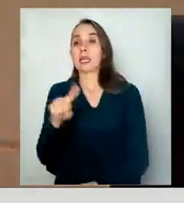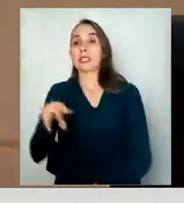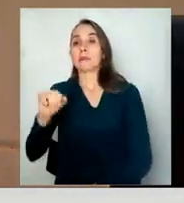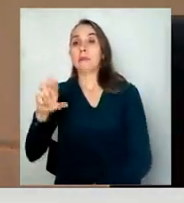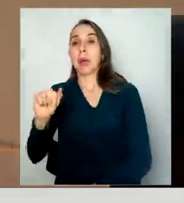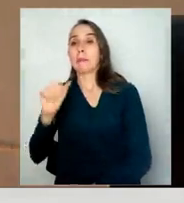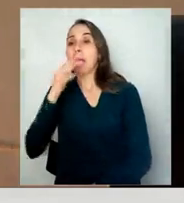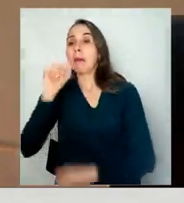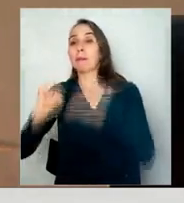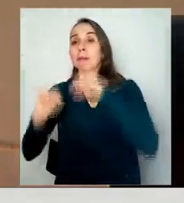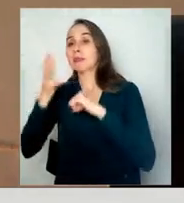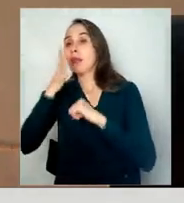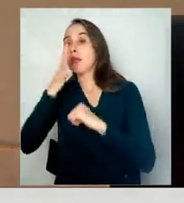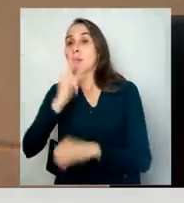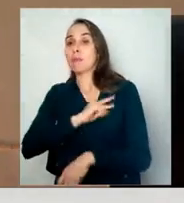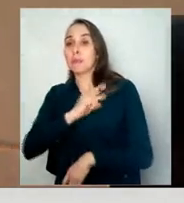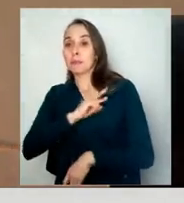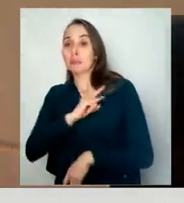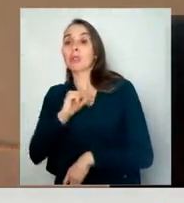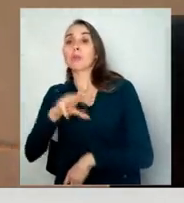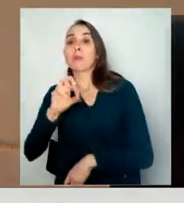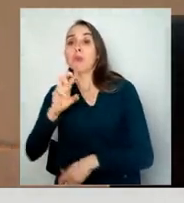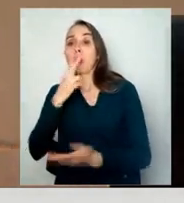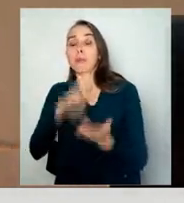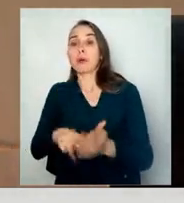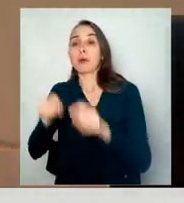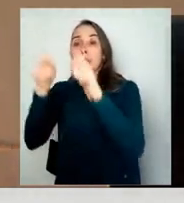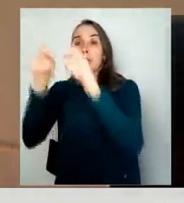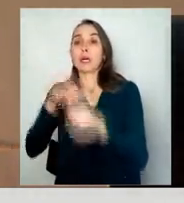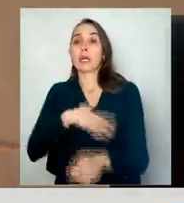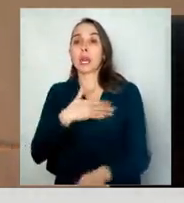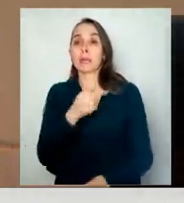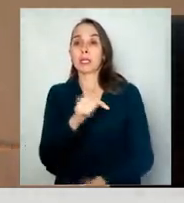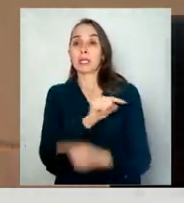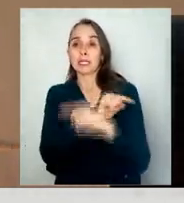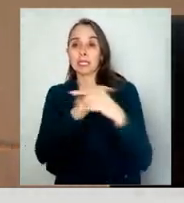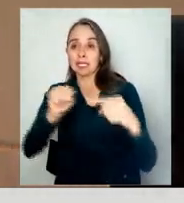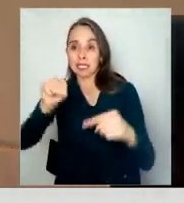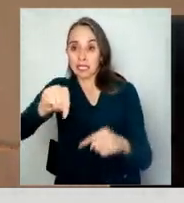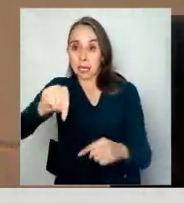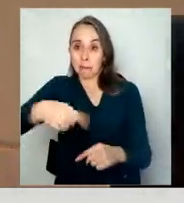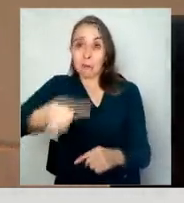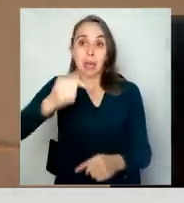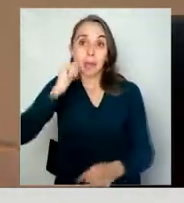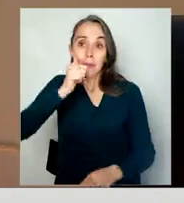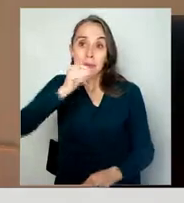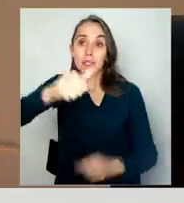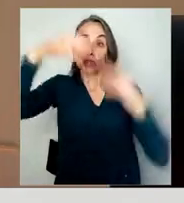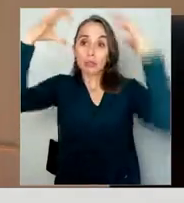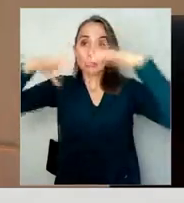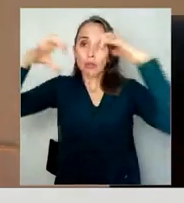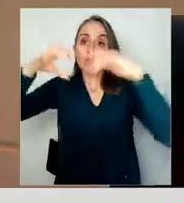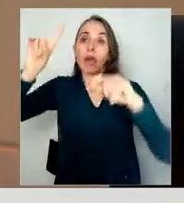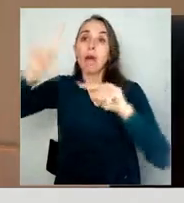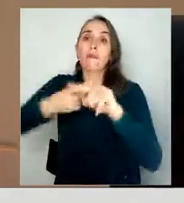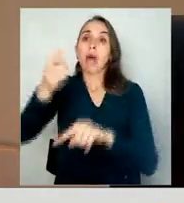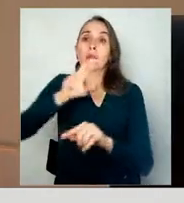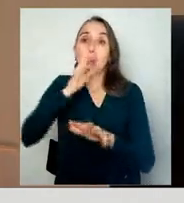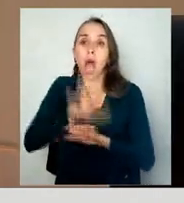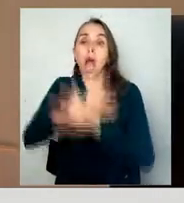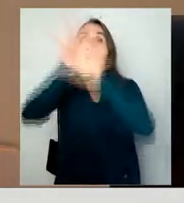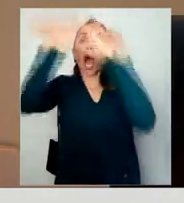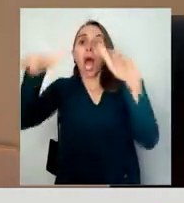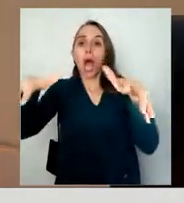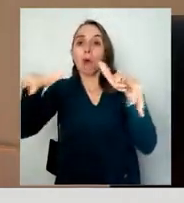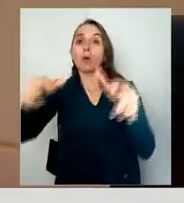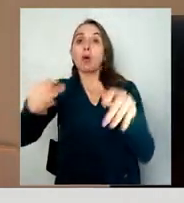porque Lamentablemente esta semana también viene lluvia estos fenómenos se van a volver a repetir y el estado de las